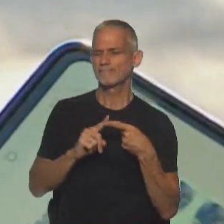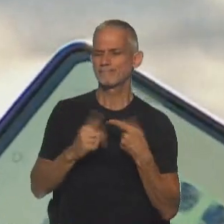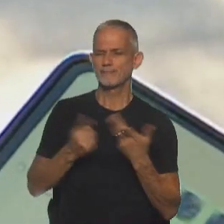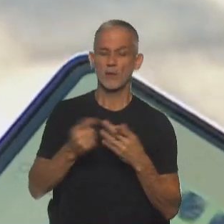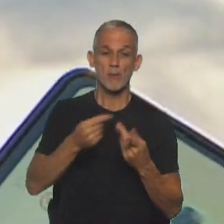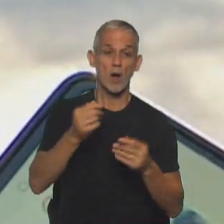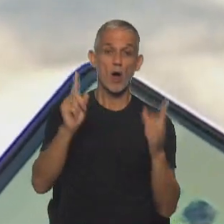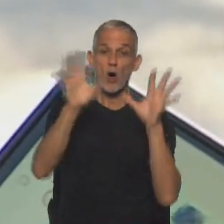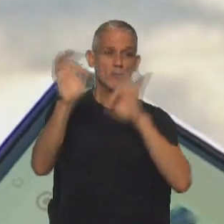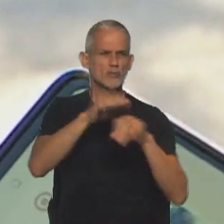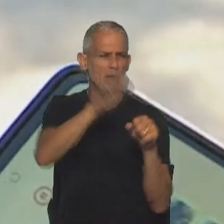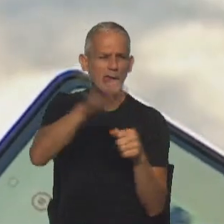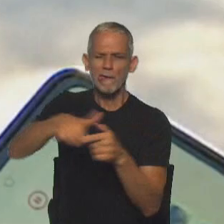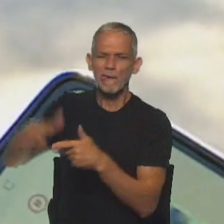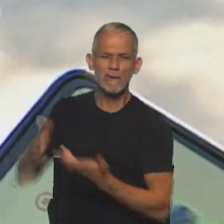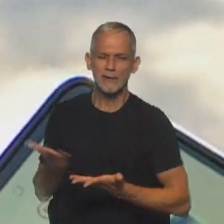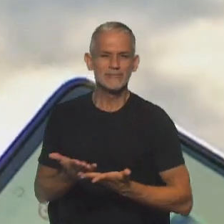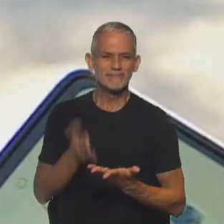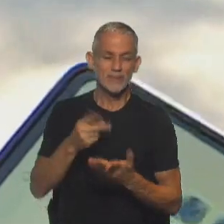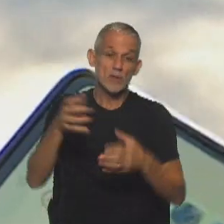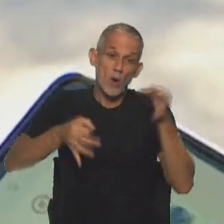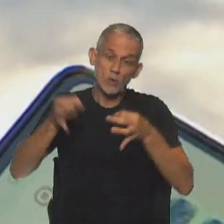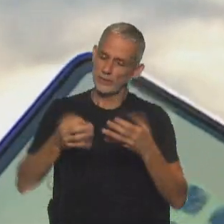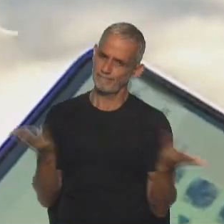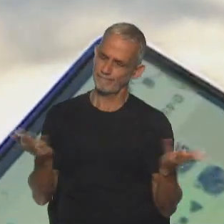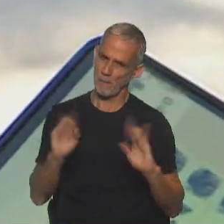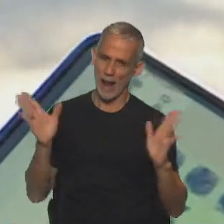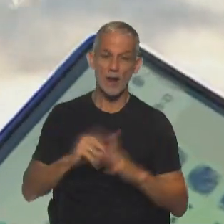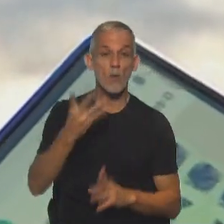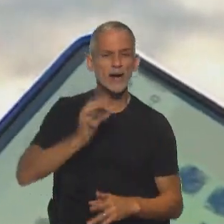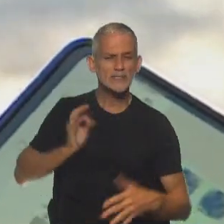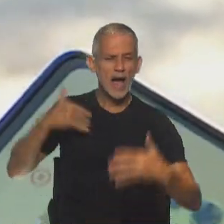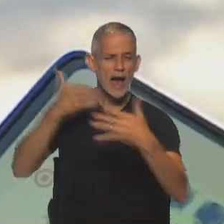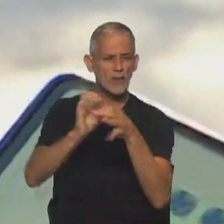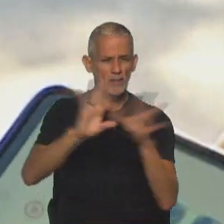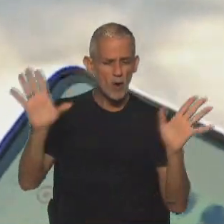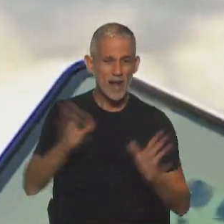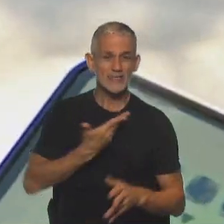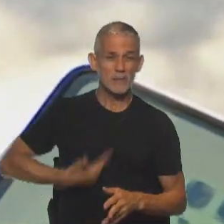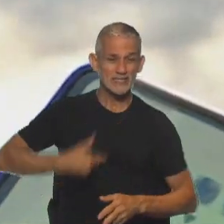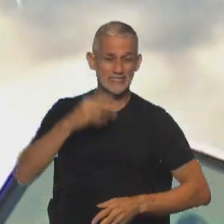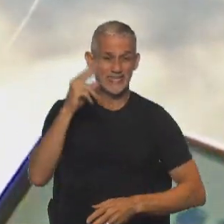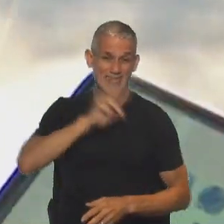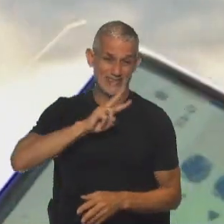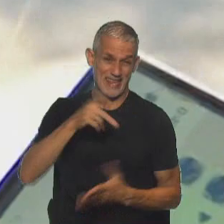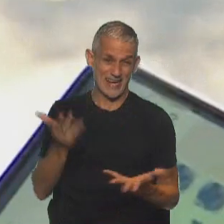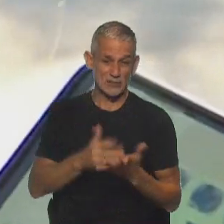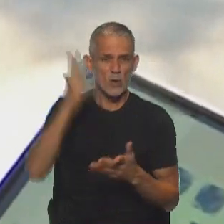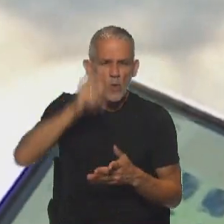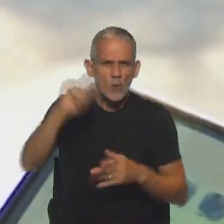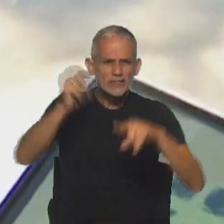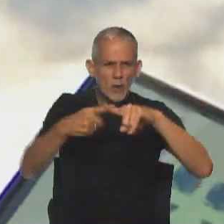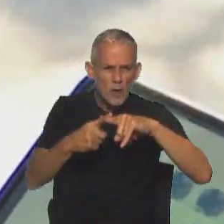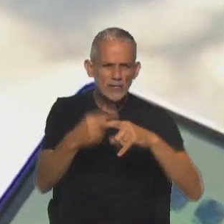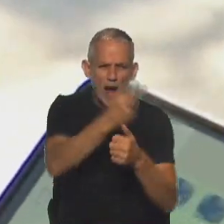las voces opositoras y, por supuesto, una justicia que deja mucho que desear. Estamos a 40 años de democracia, un presidente de la Nación que eleva a juicio político